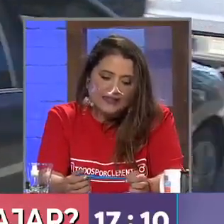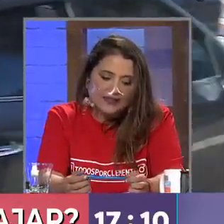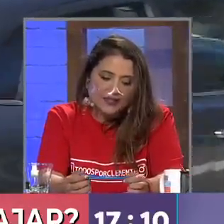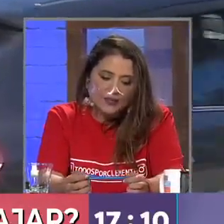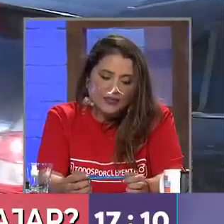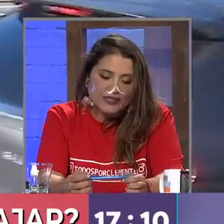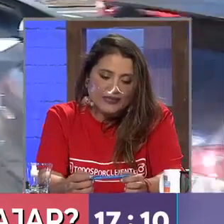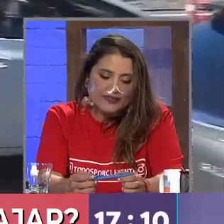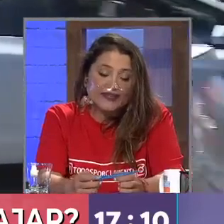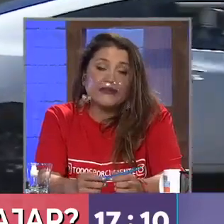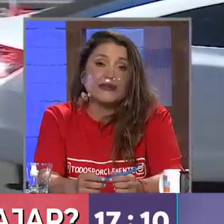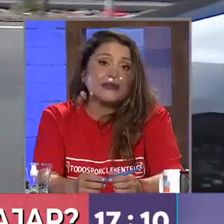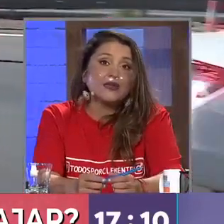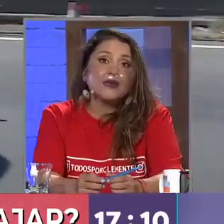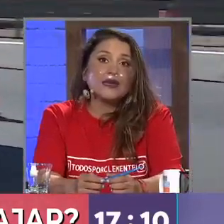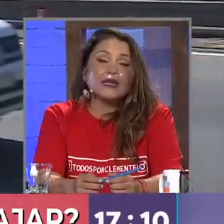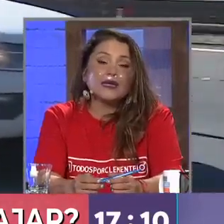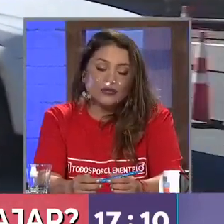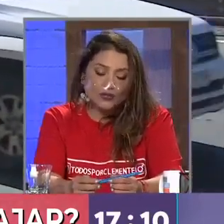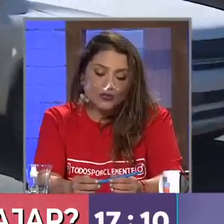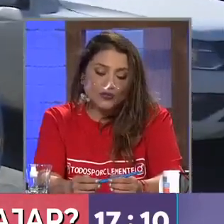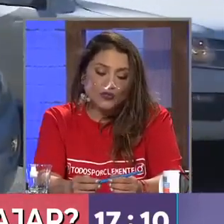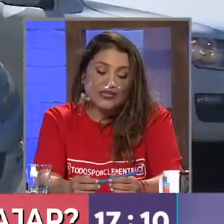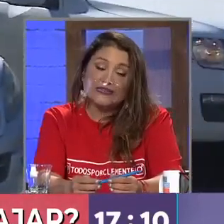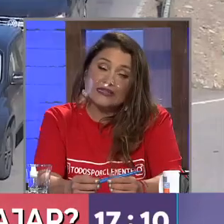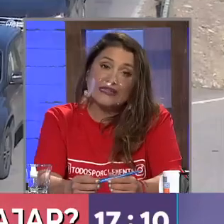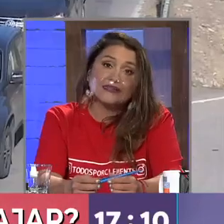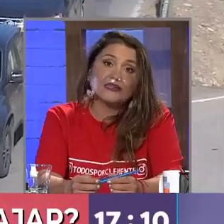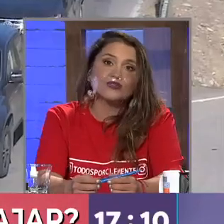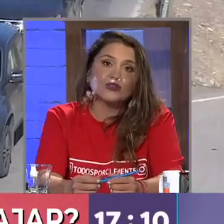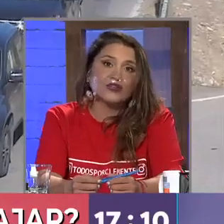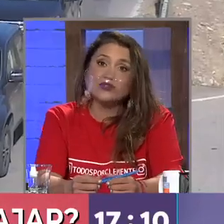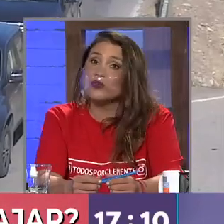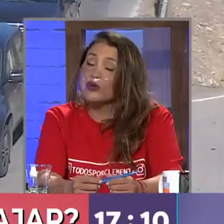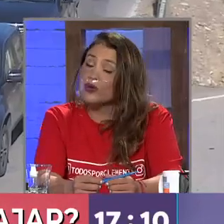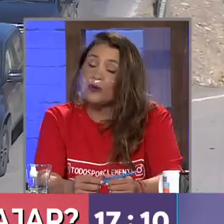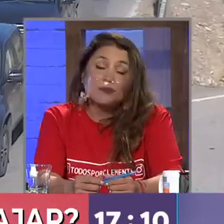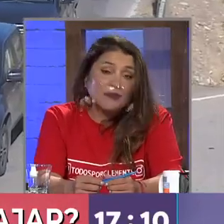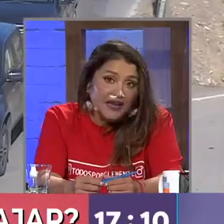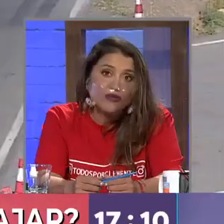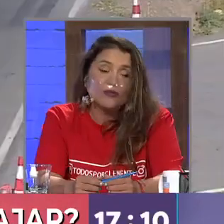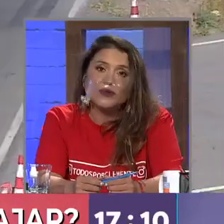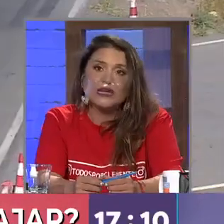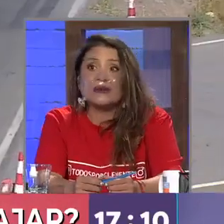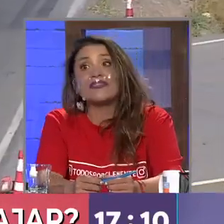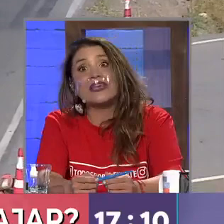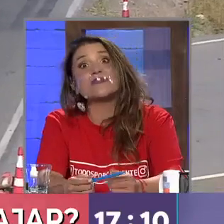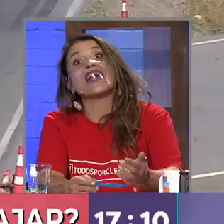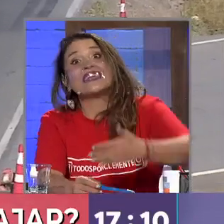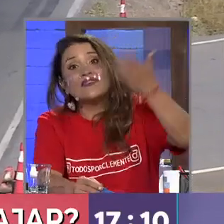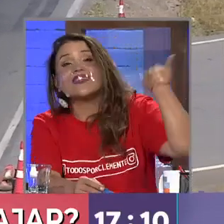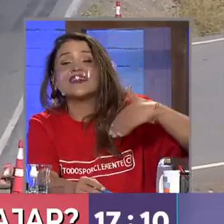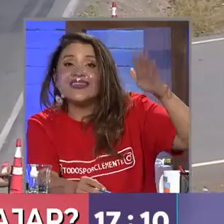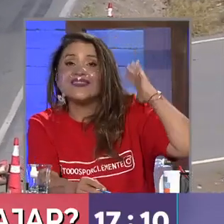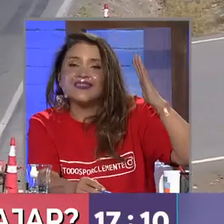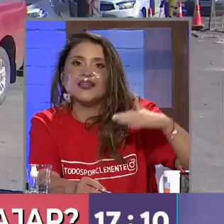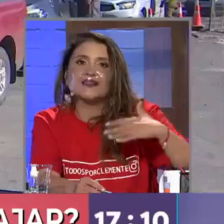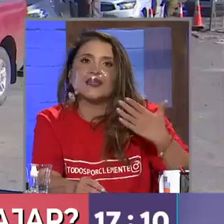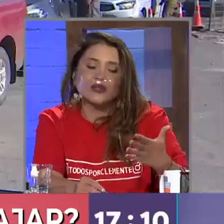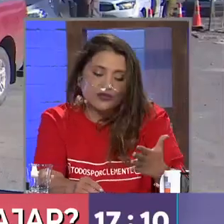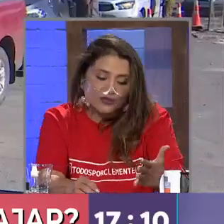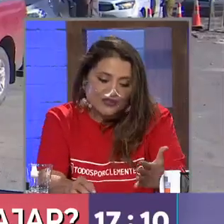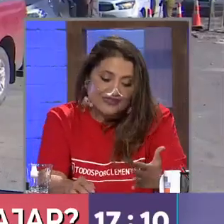están reactivando, porque la verdad es que todo el rubro de la entretención ha sido muy golpeado por la pandemia y venía ya